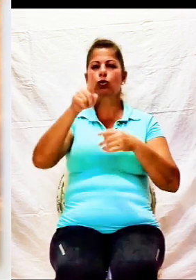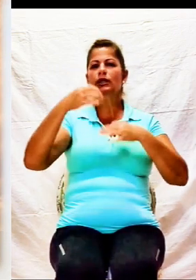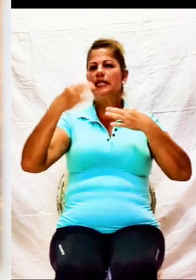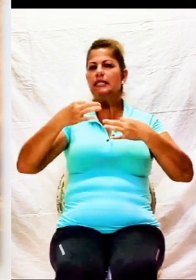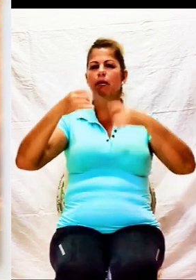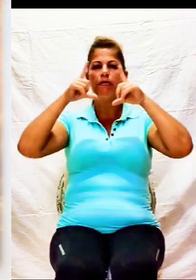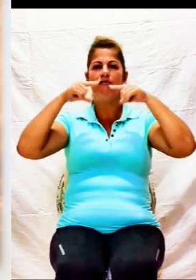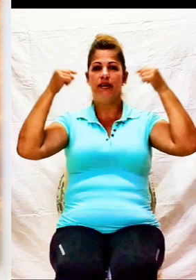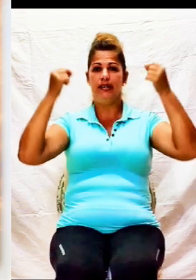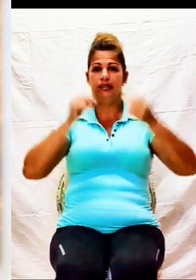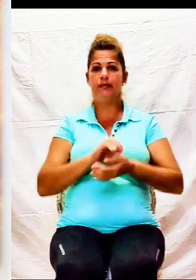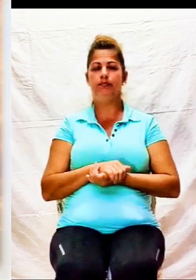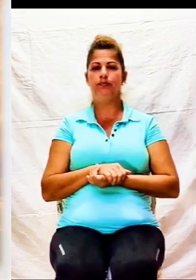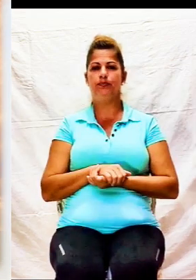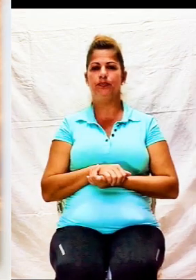feliz.